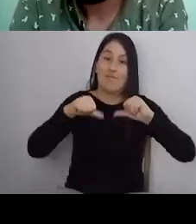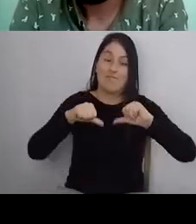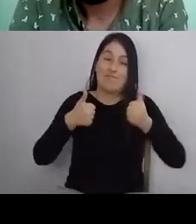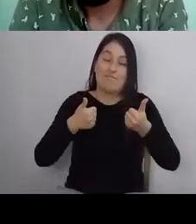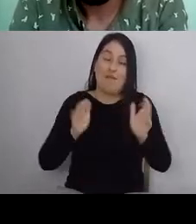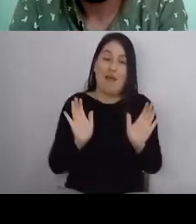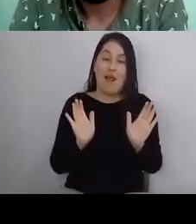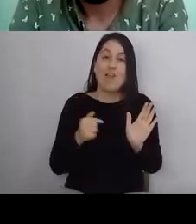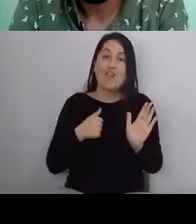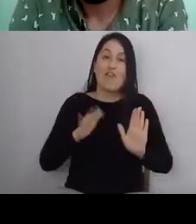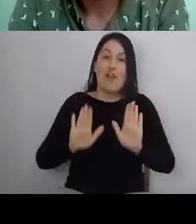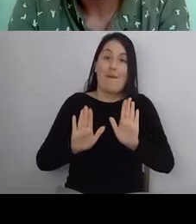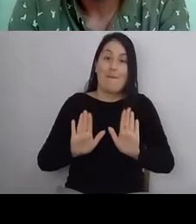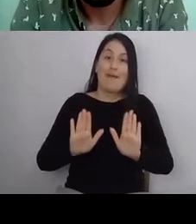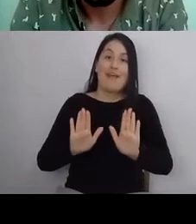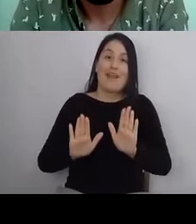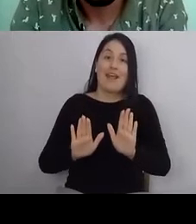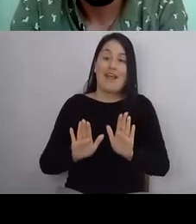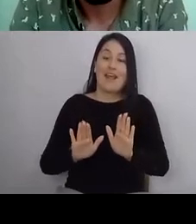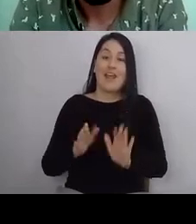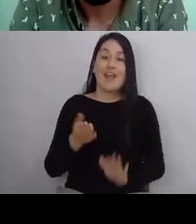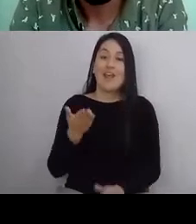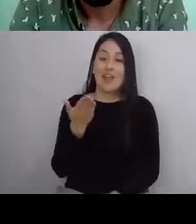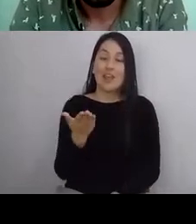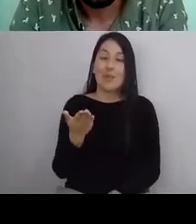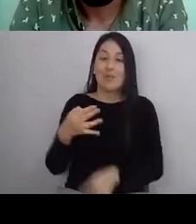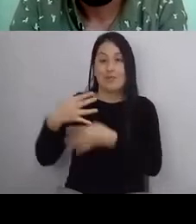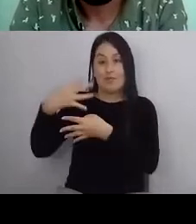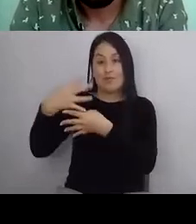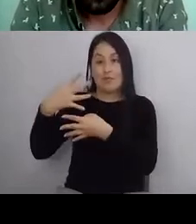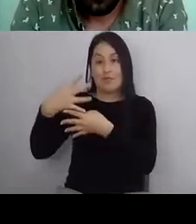que tú, después de leer quizás los mensajes que nuestros,